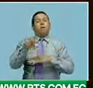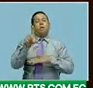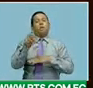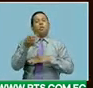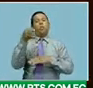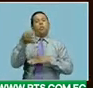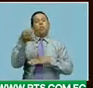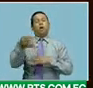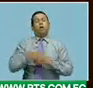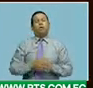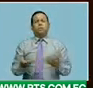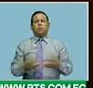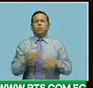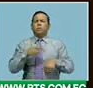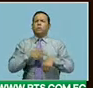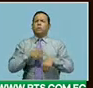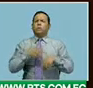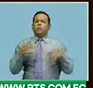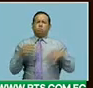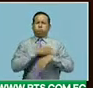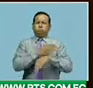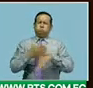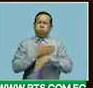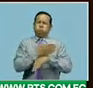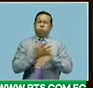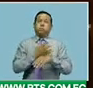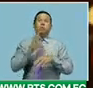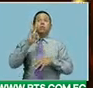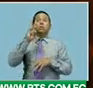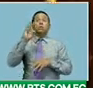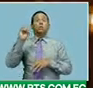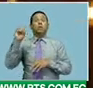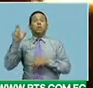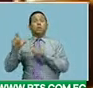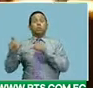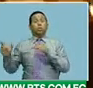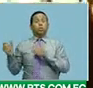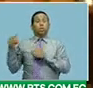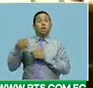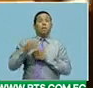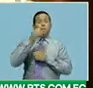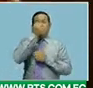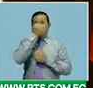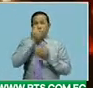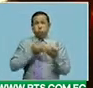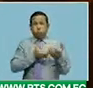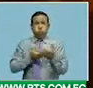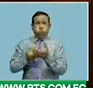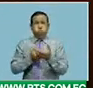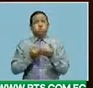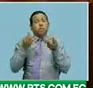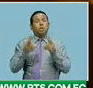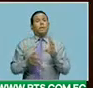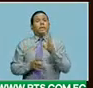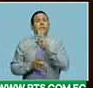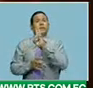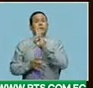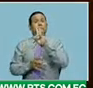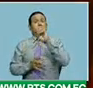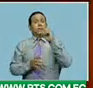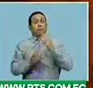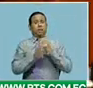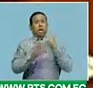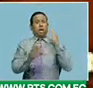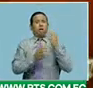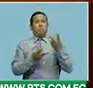más de 600 elementos del cuerpo de bomberos de varios cantones de la provincia del Guayas, así como 70 tanqueros con agua